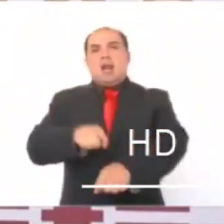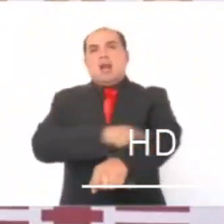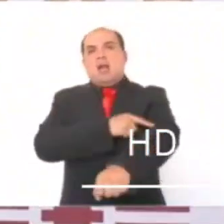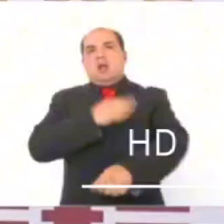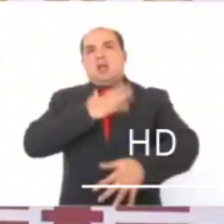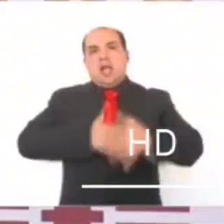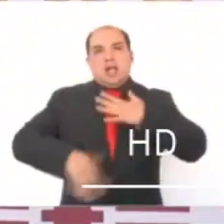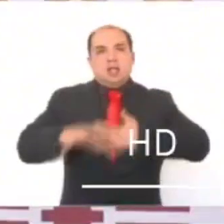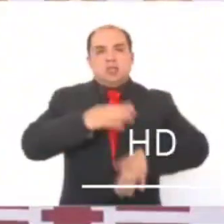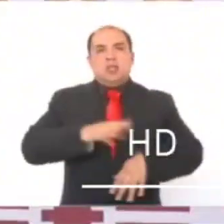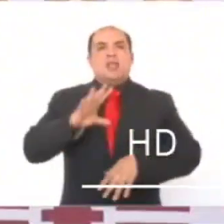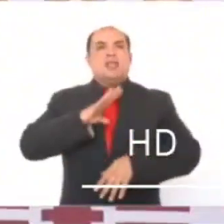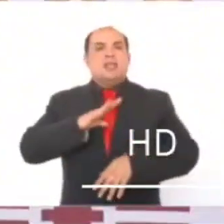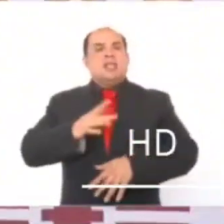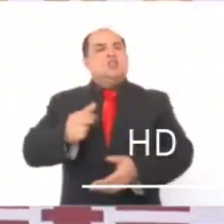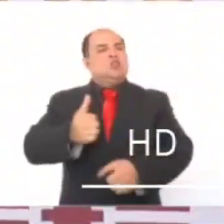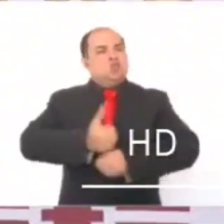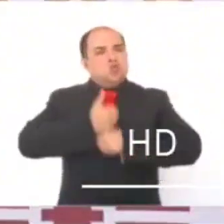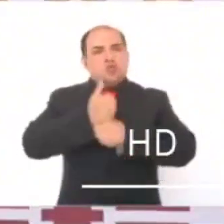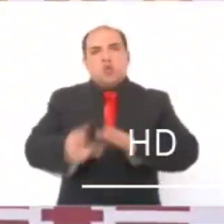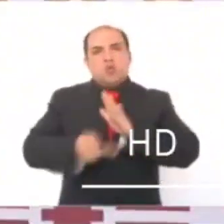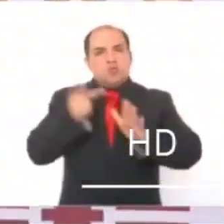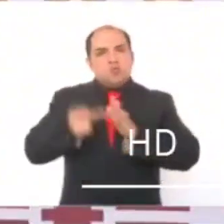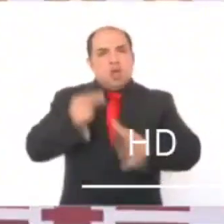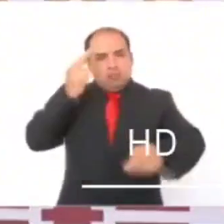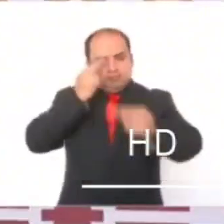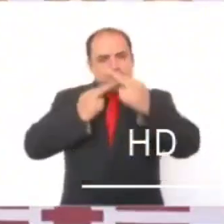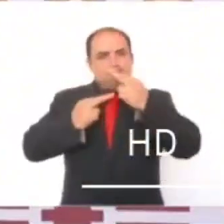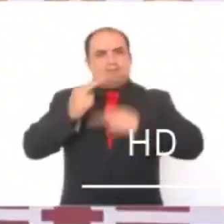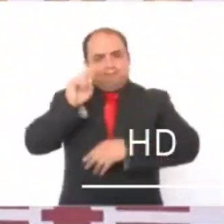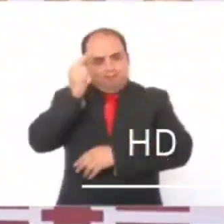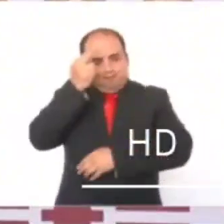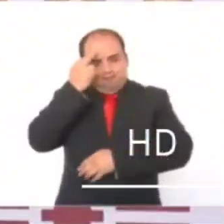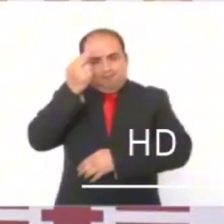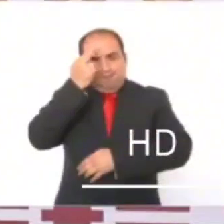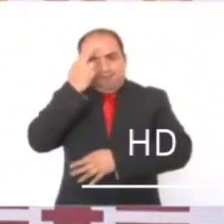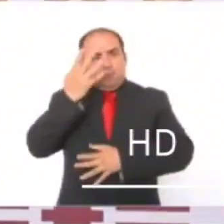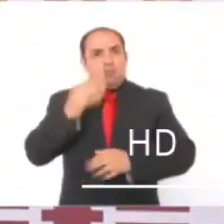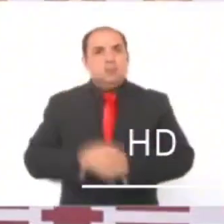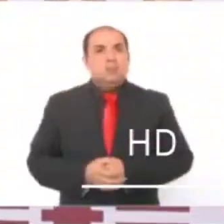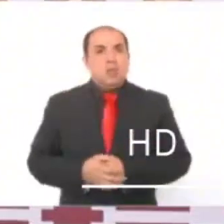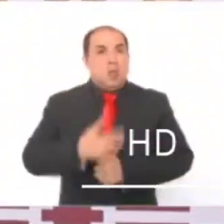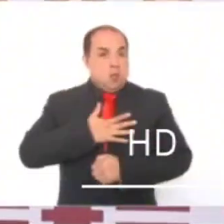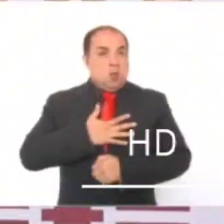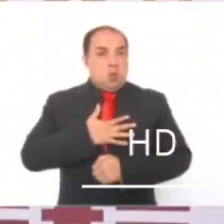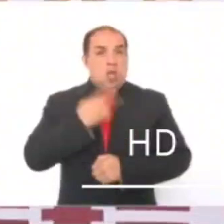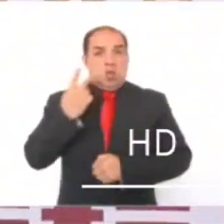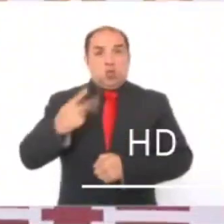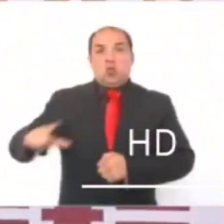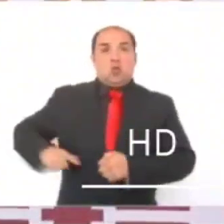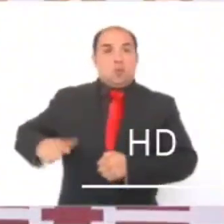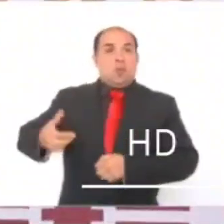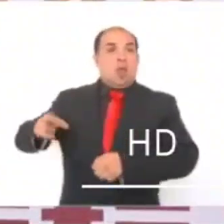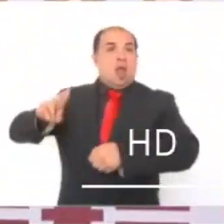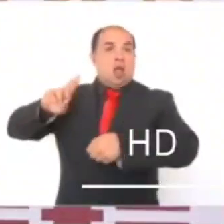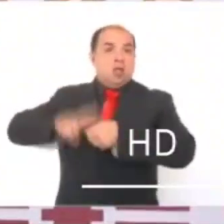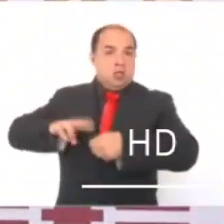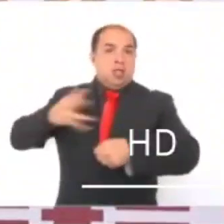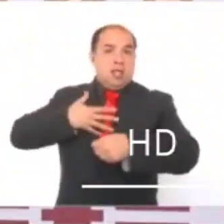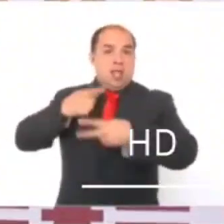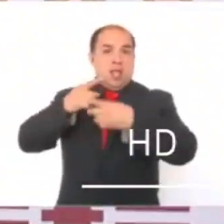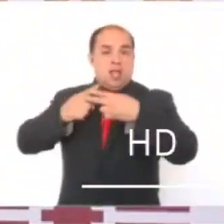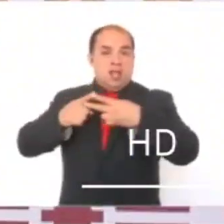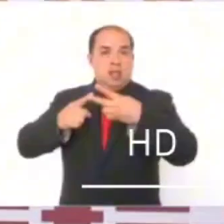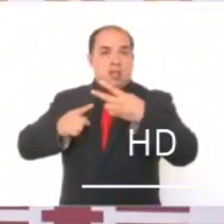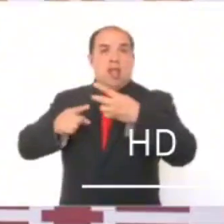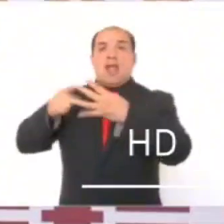y lleno de revictimización. En mi caso, he pasado por 2 gobernadores, 3 fiscales,